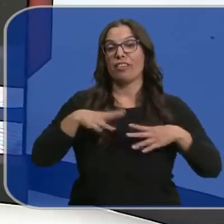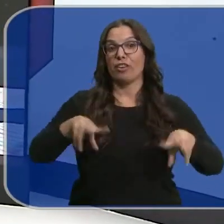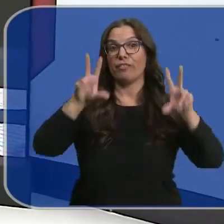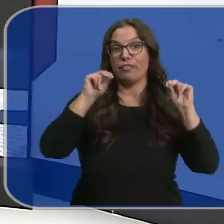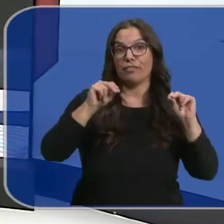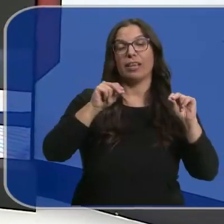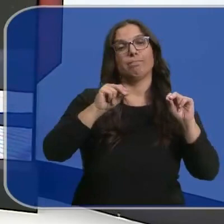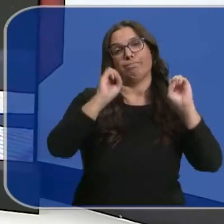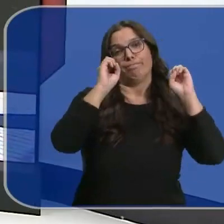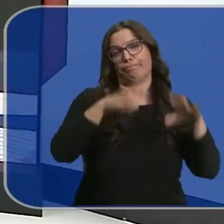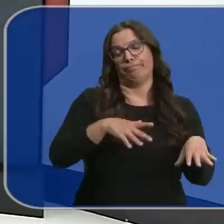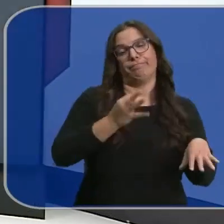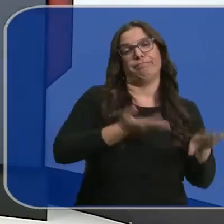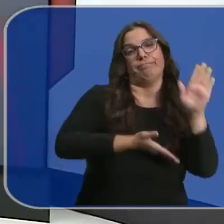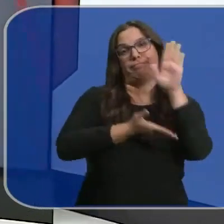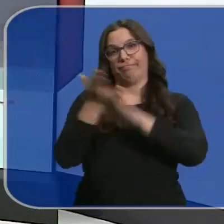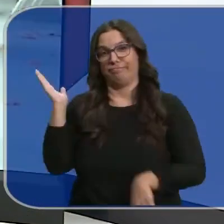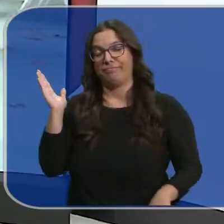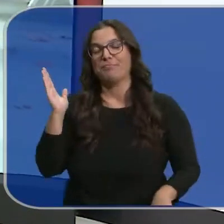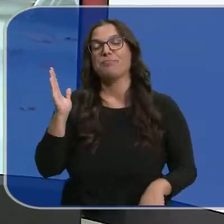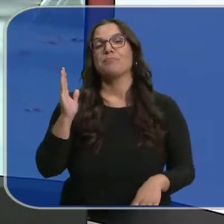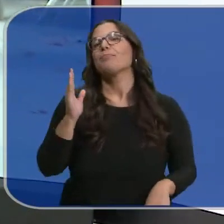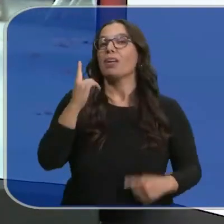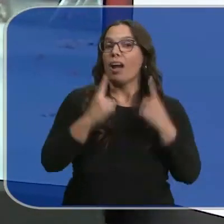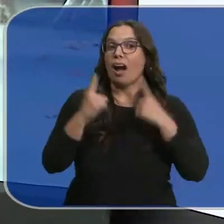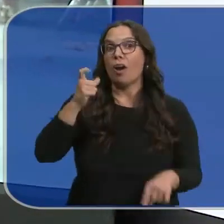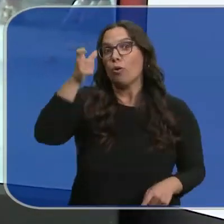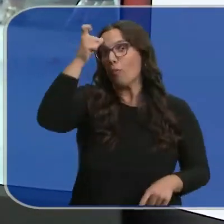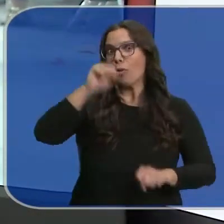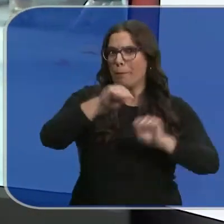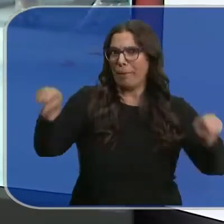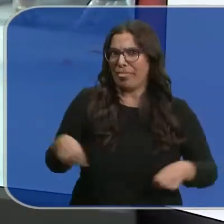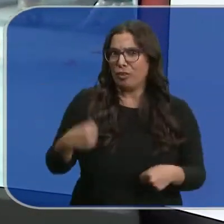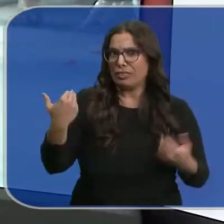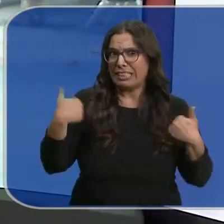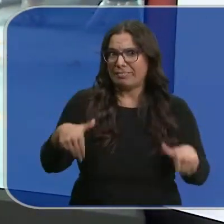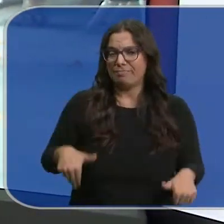las vacaciones, toca dejarlos atrás. Ana Rayaces, algunos se vacían.